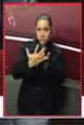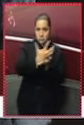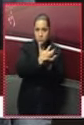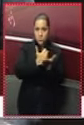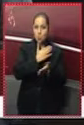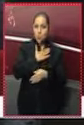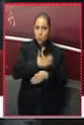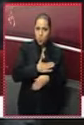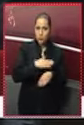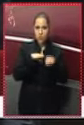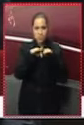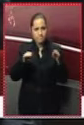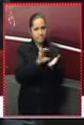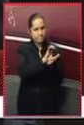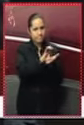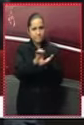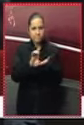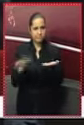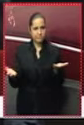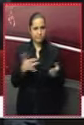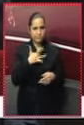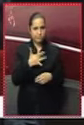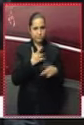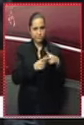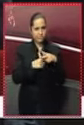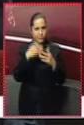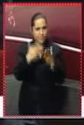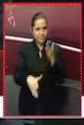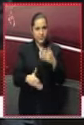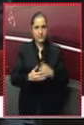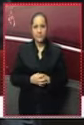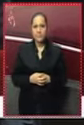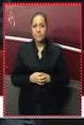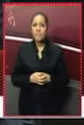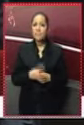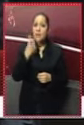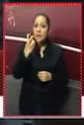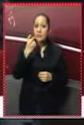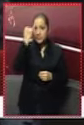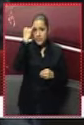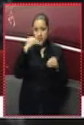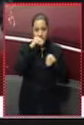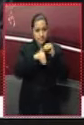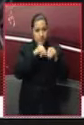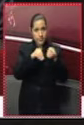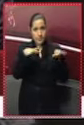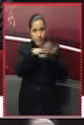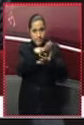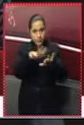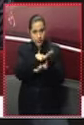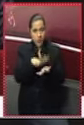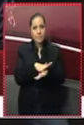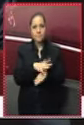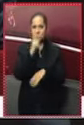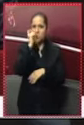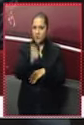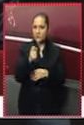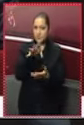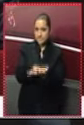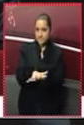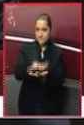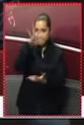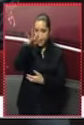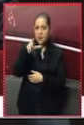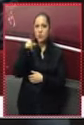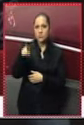equitativo. Es una serie de iniciativas que reforman poco lo que se aprobó anteriormente. Como decía, la mayoría son peticiones del sector